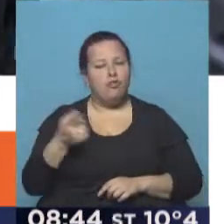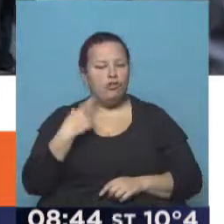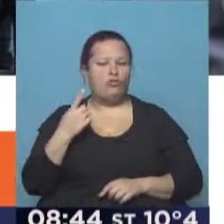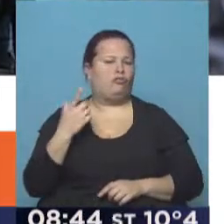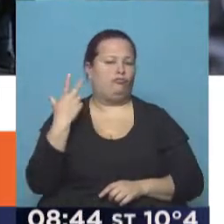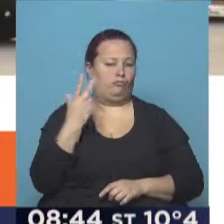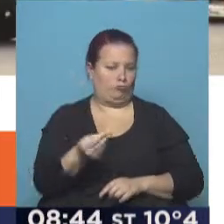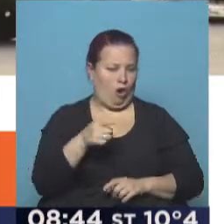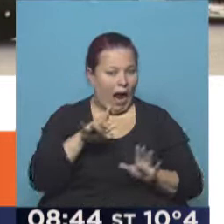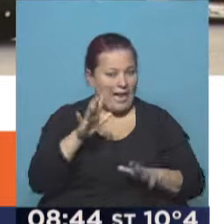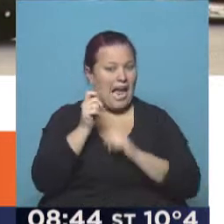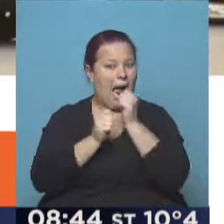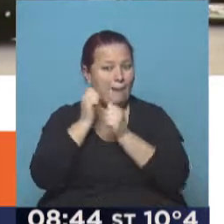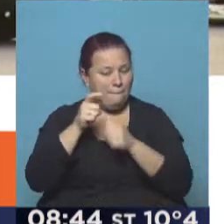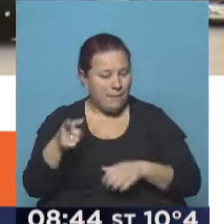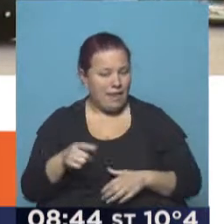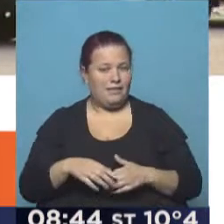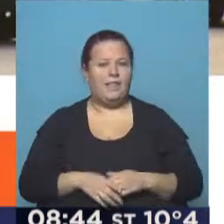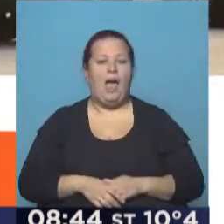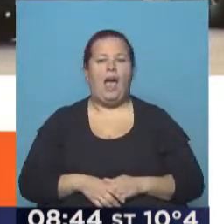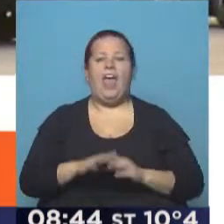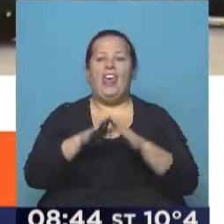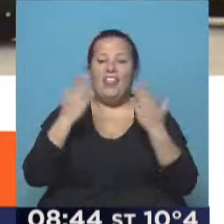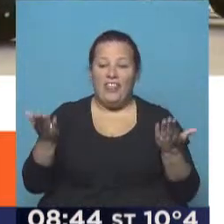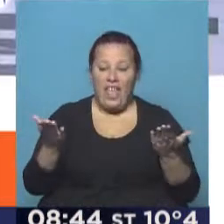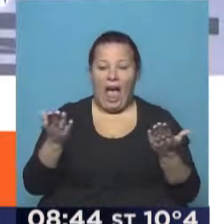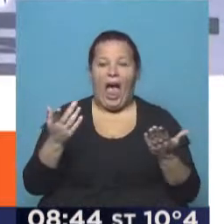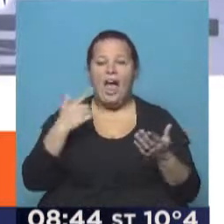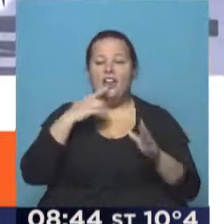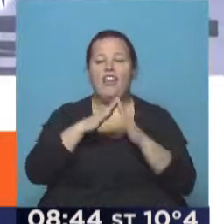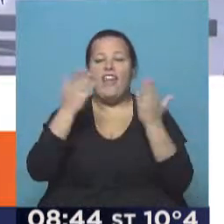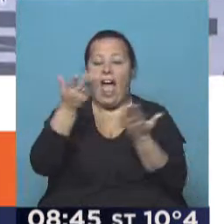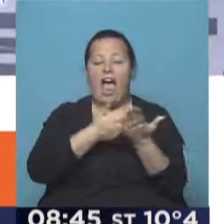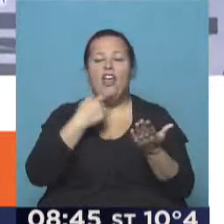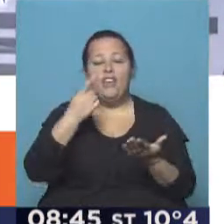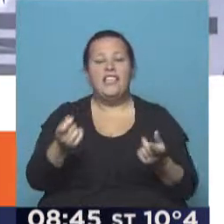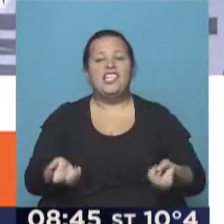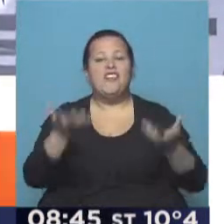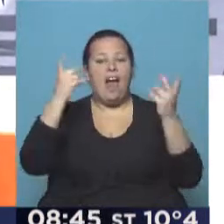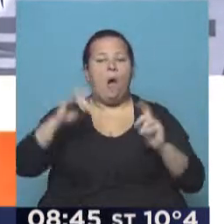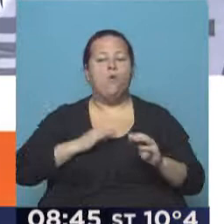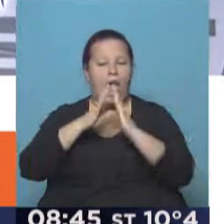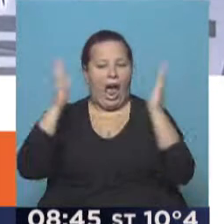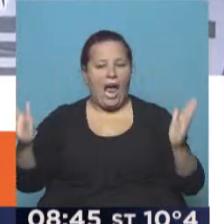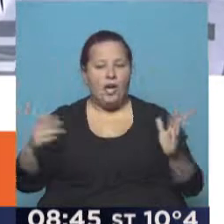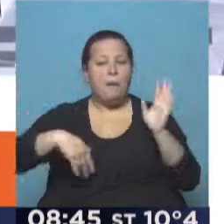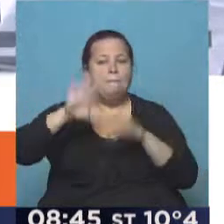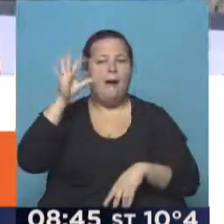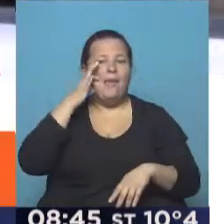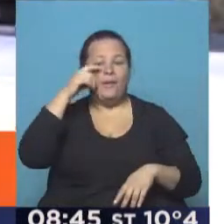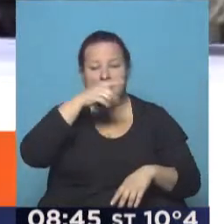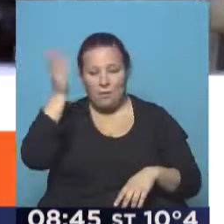podemos permitir que la empresa y el diario que reconoce en su tapa una inflación interanual de superior a